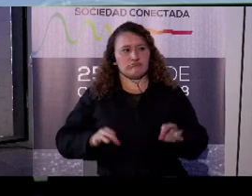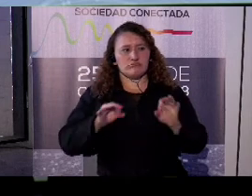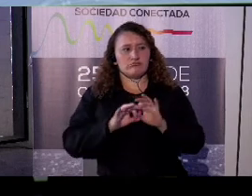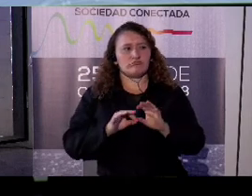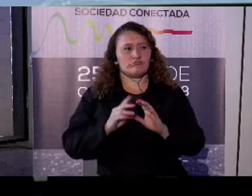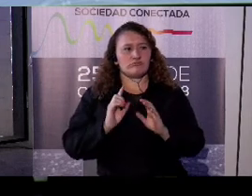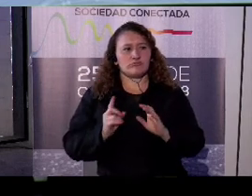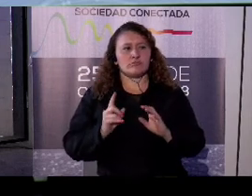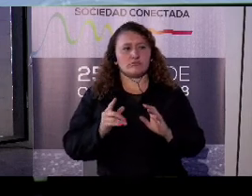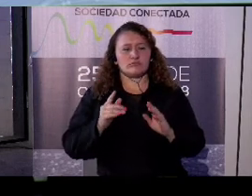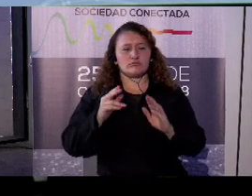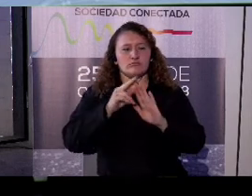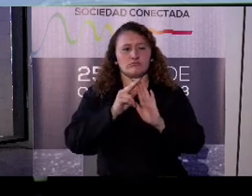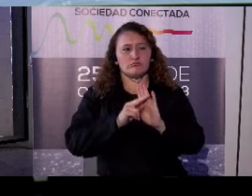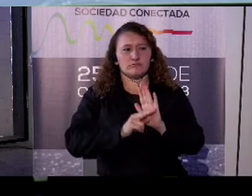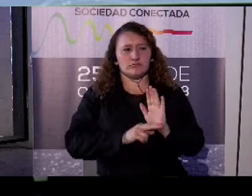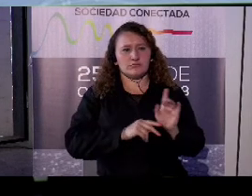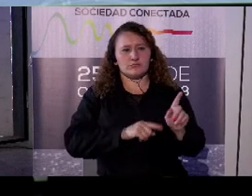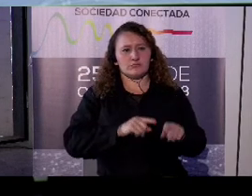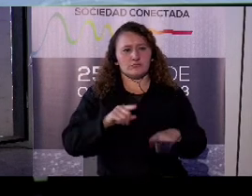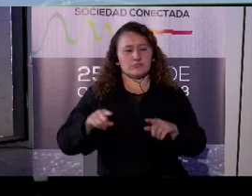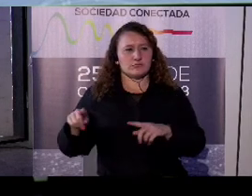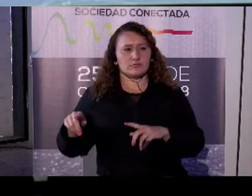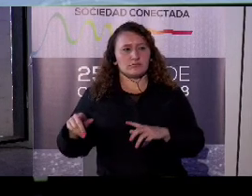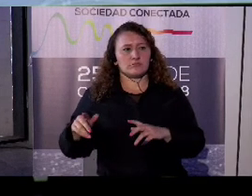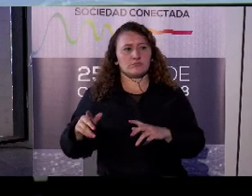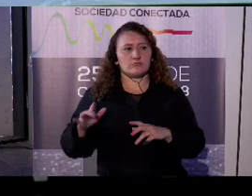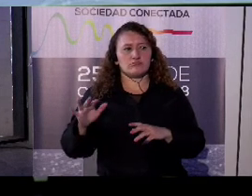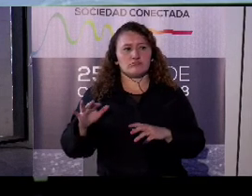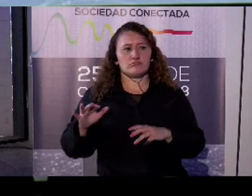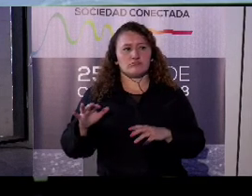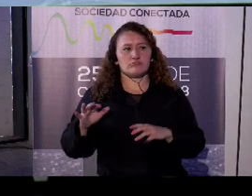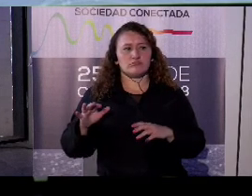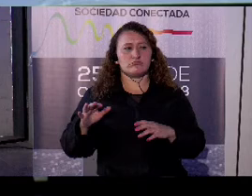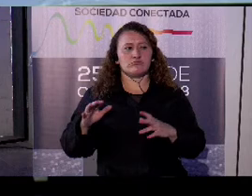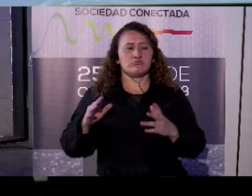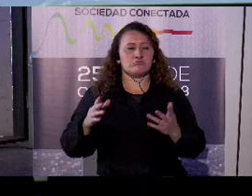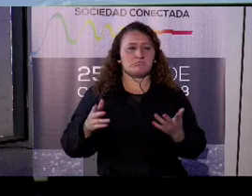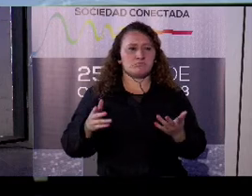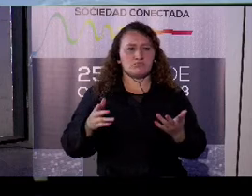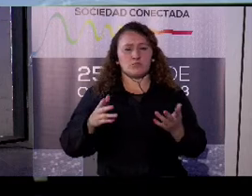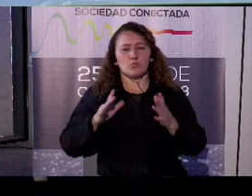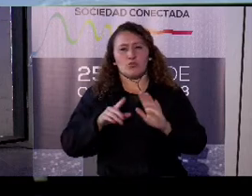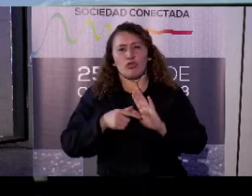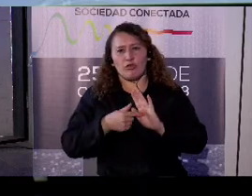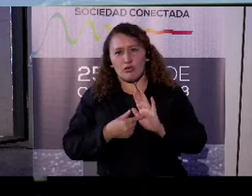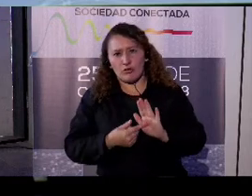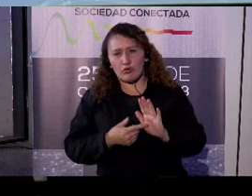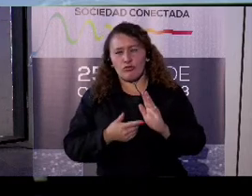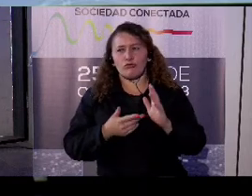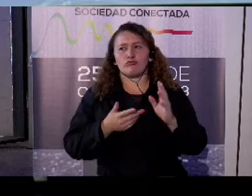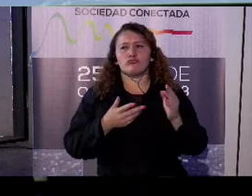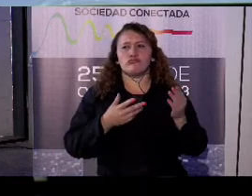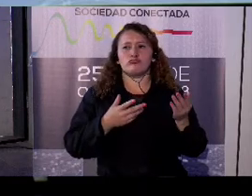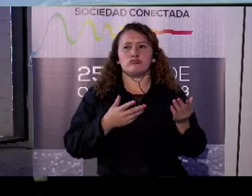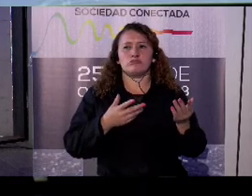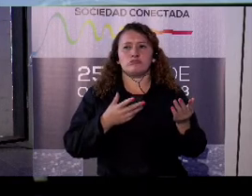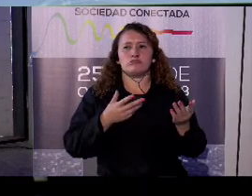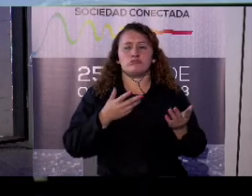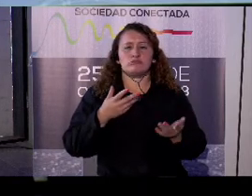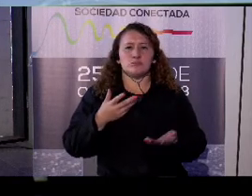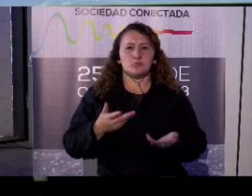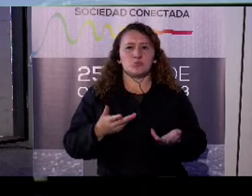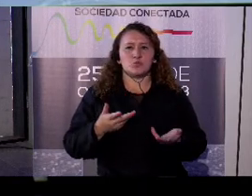Porque algunos de los parámetros de la simulación y del modelo pues son